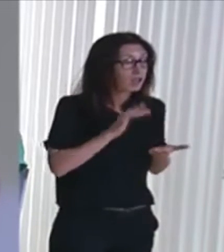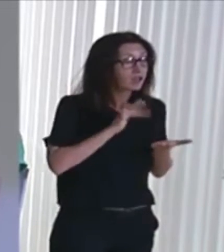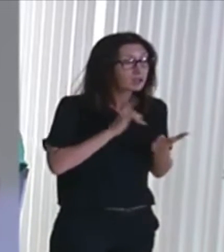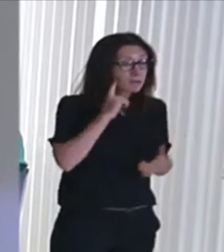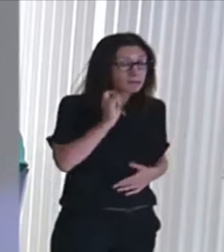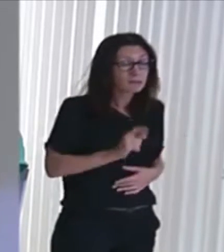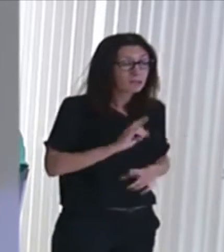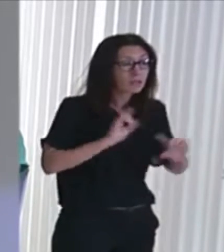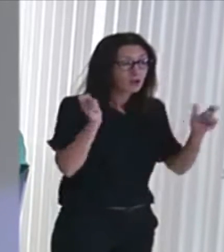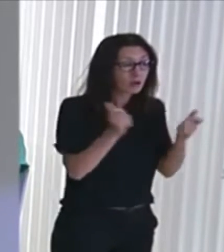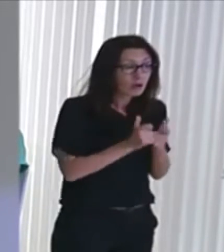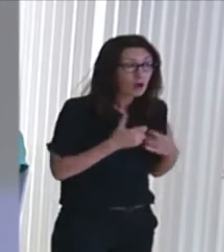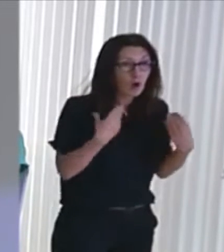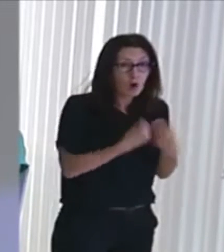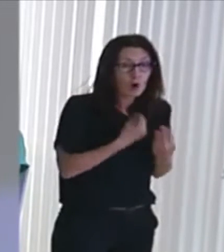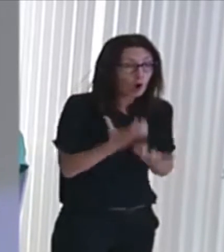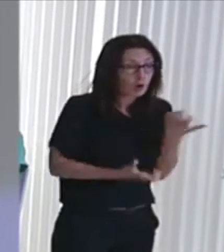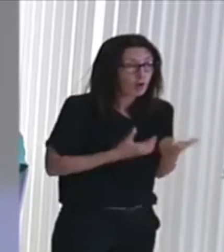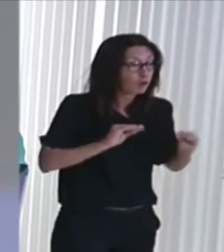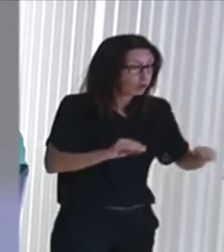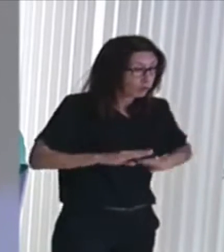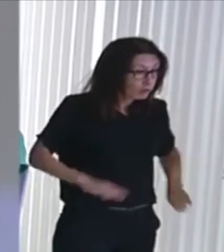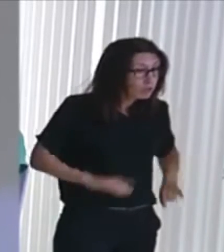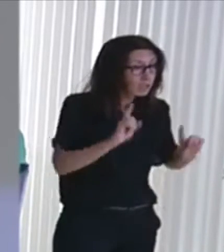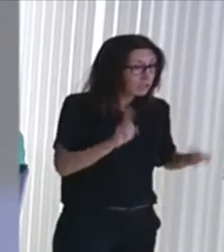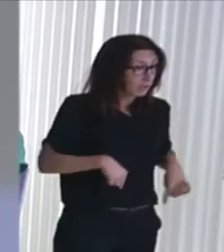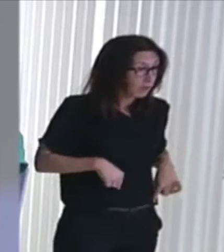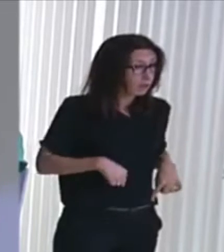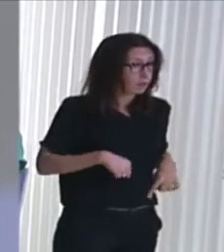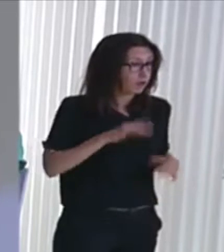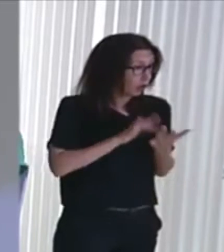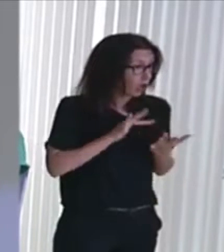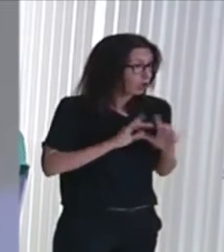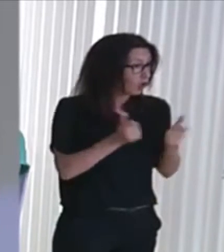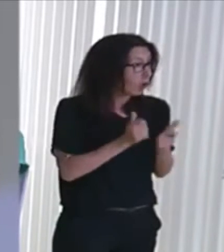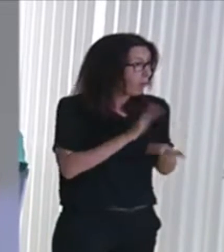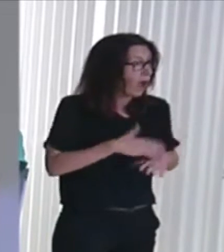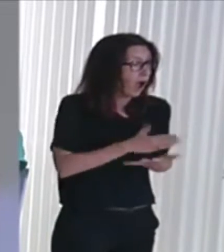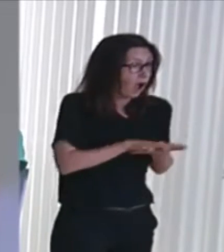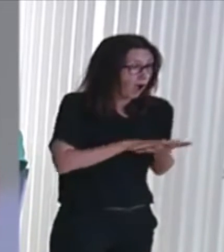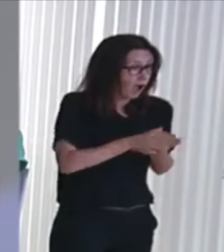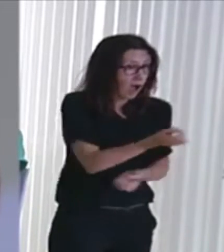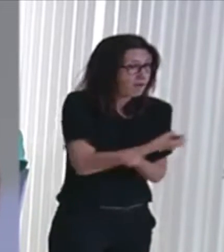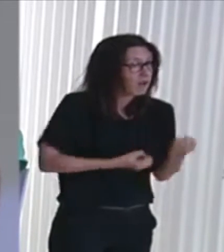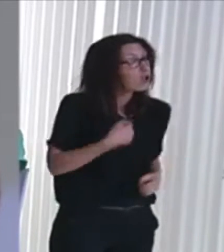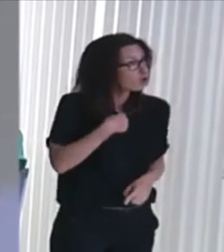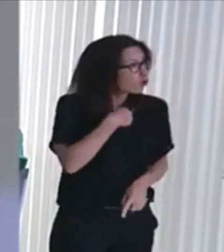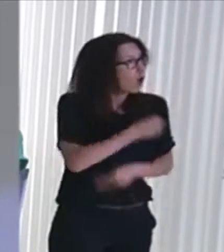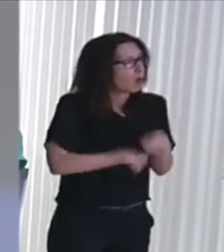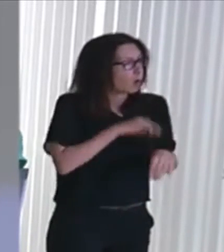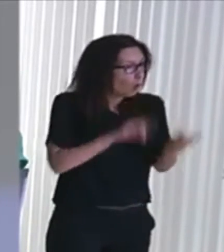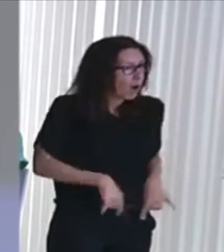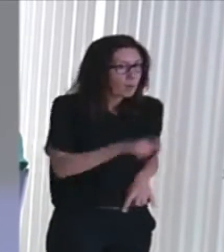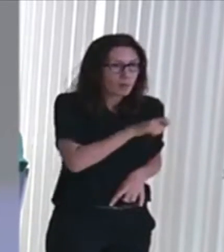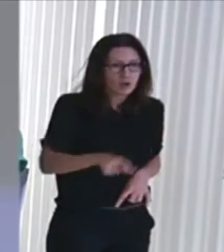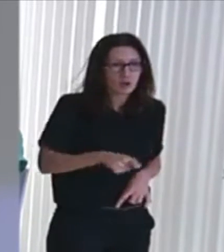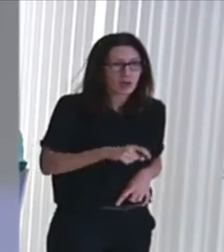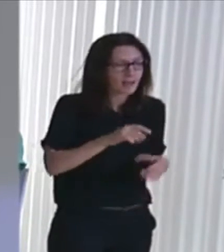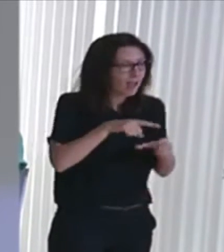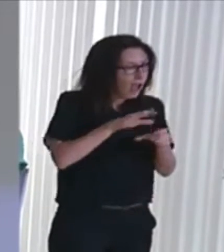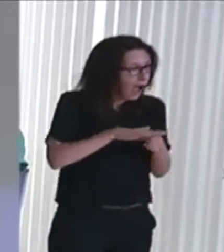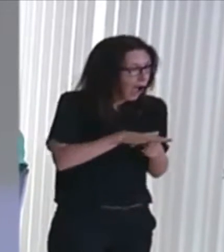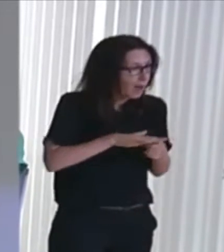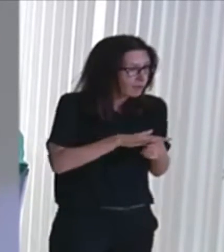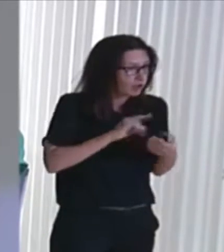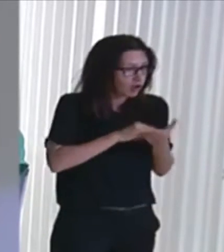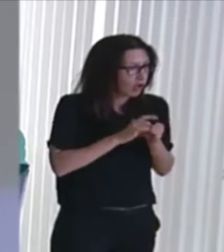periódicas con su cocinera, su ama de llaves y su mayordomo. Y yo esto lo hago. Yo lo hago con gente que está completamente fuera del mundo de la tecnología